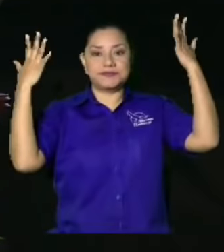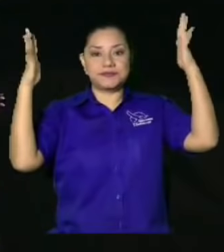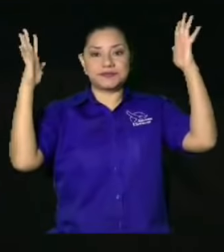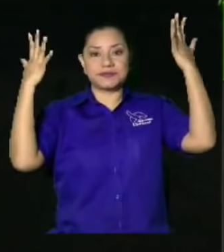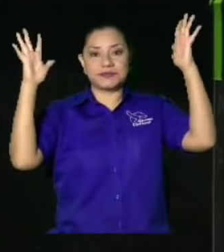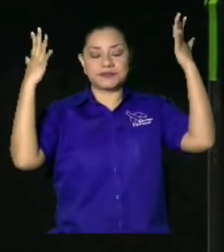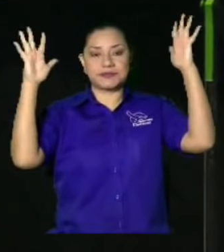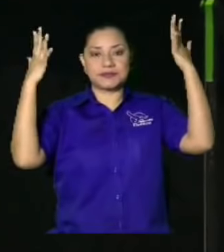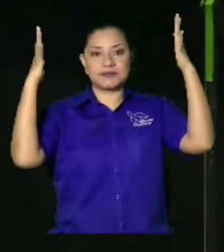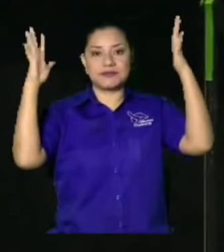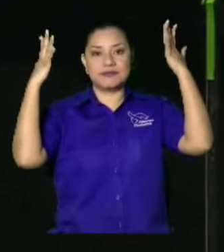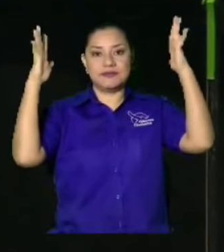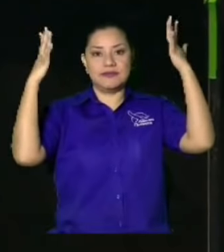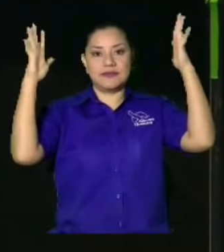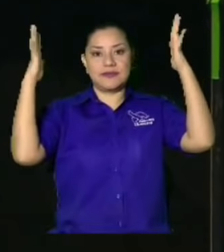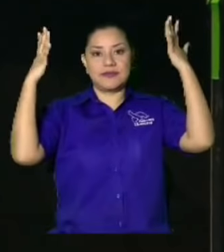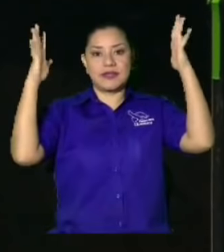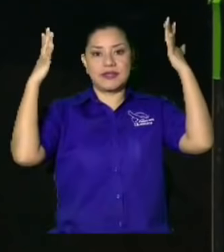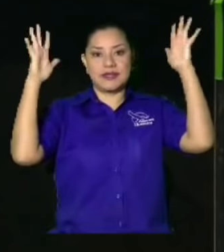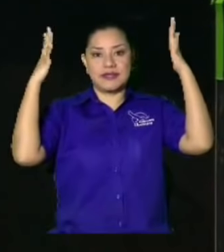Denle un aplauso.